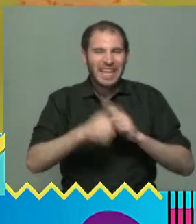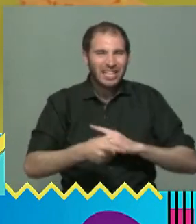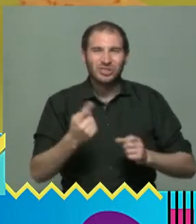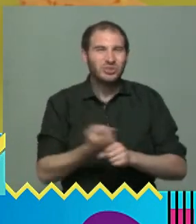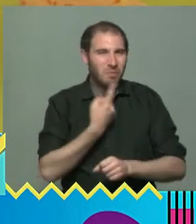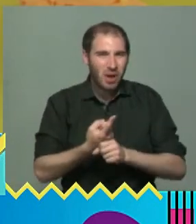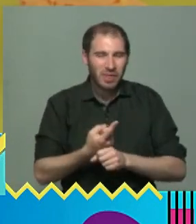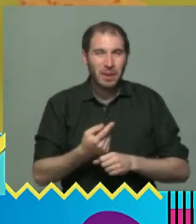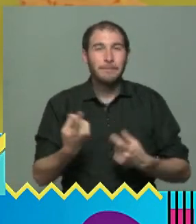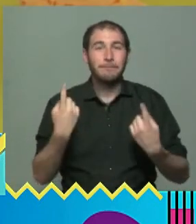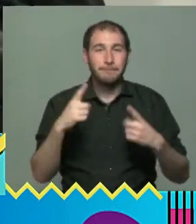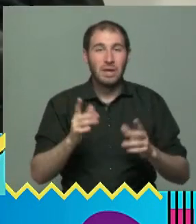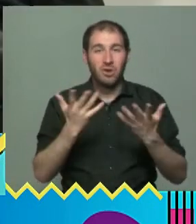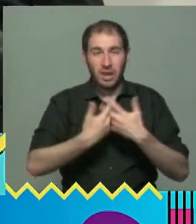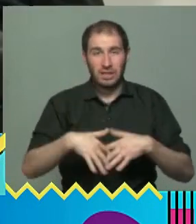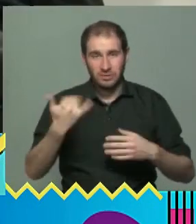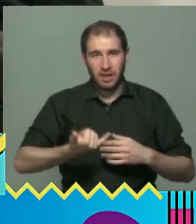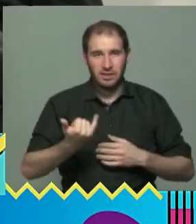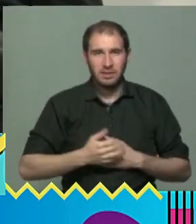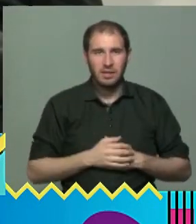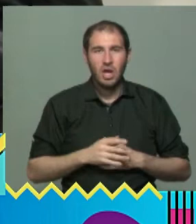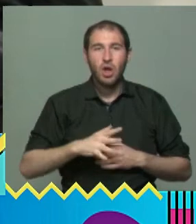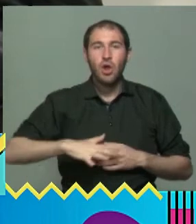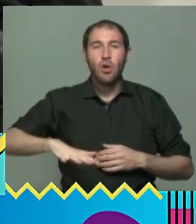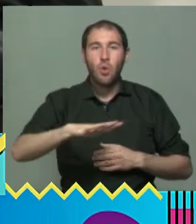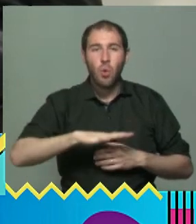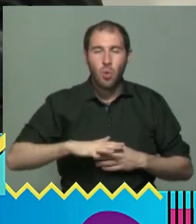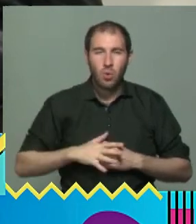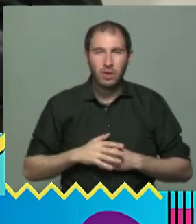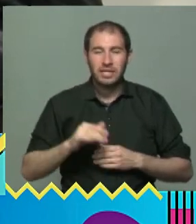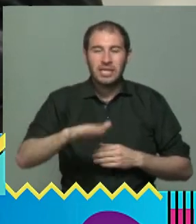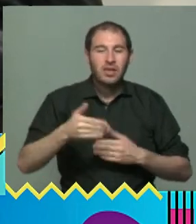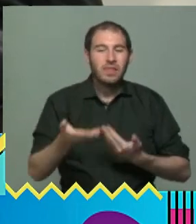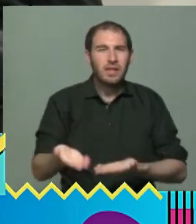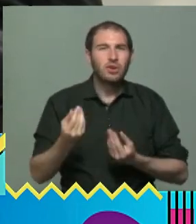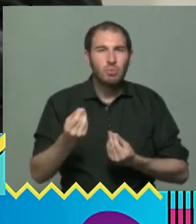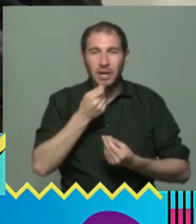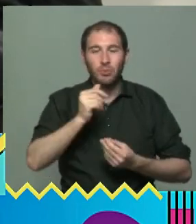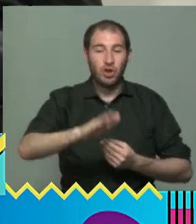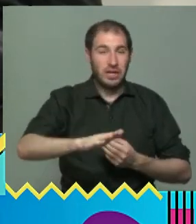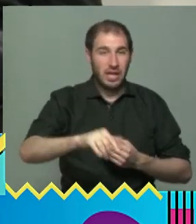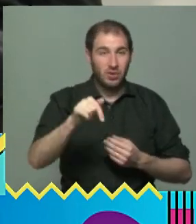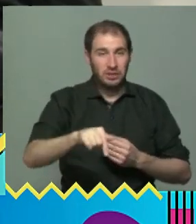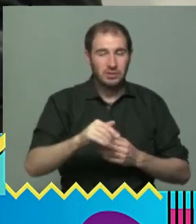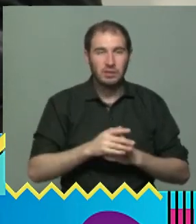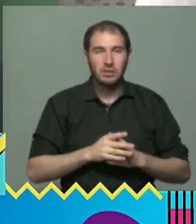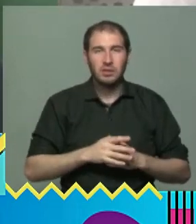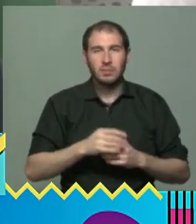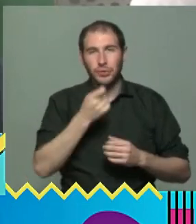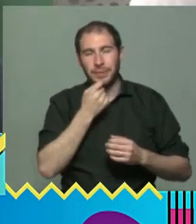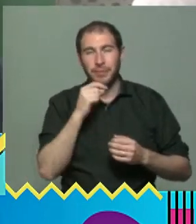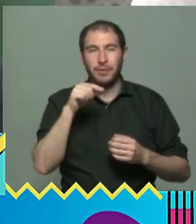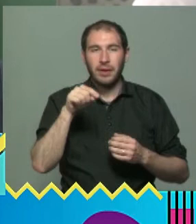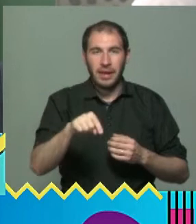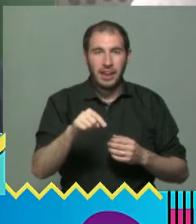Bien. Sí creo que tiene que ver con el lugar que se le ha dado a ese niño. O sea, si ese niño fue puesto en un lugar de el